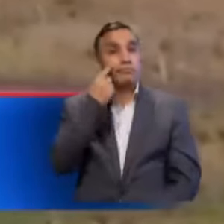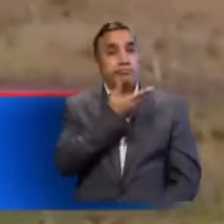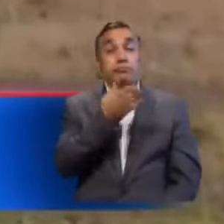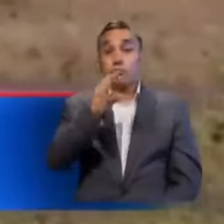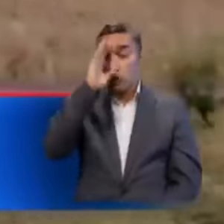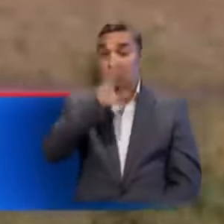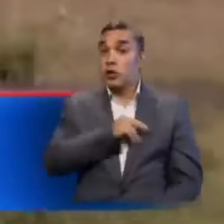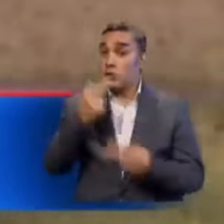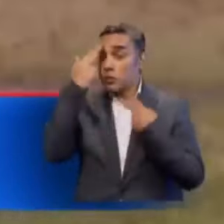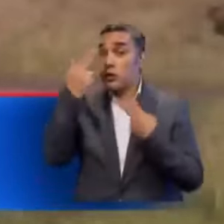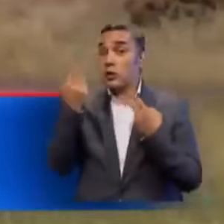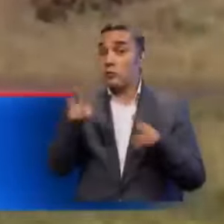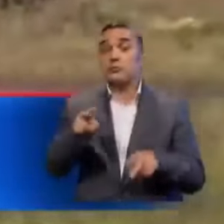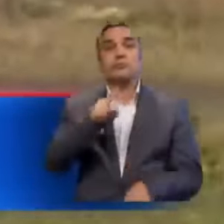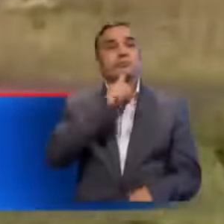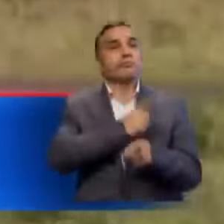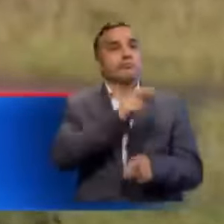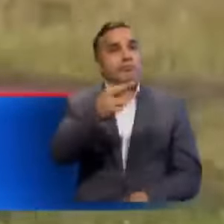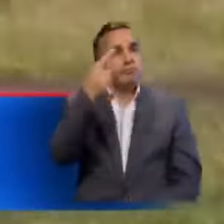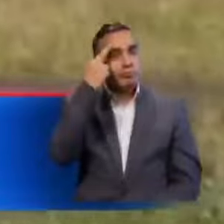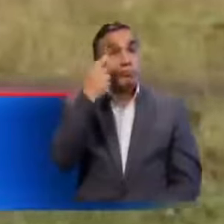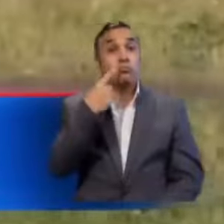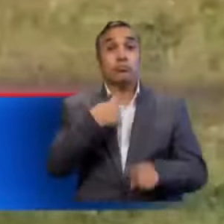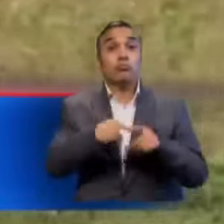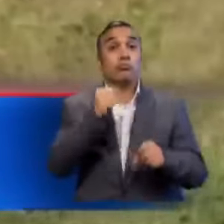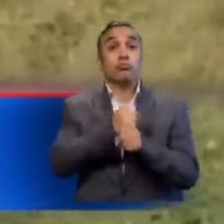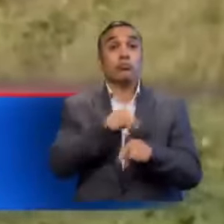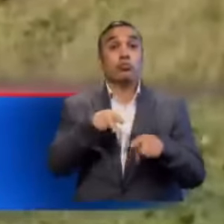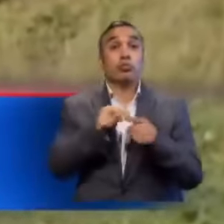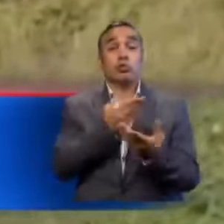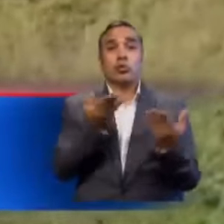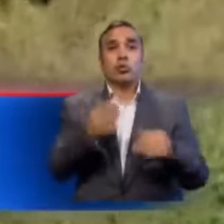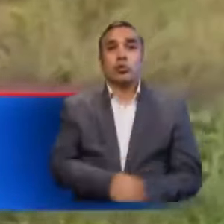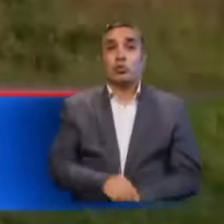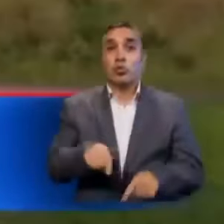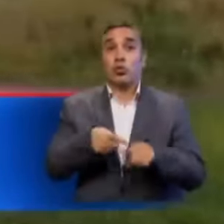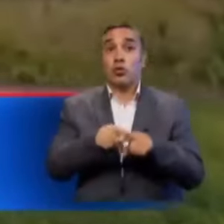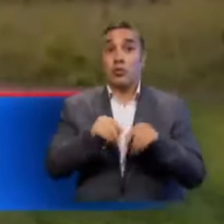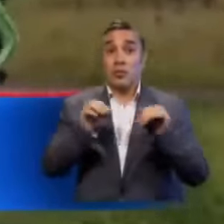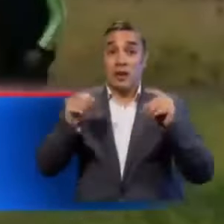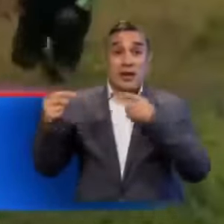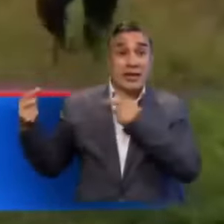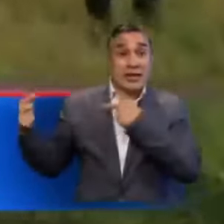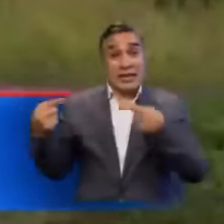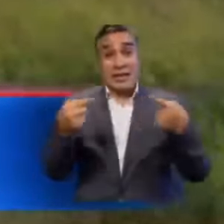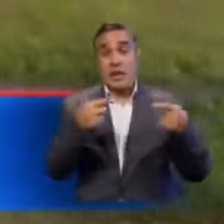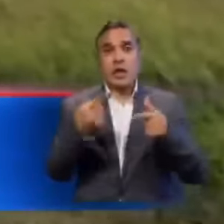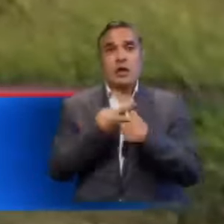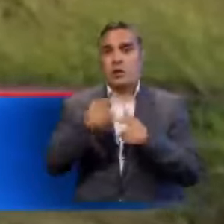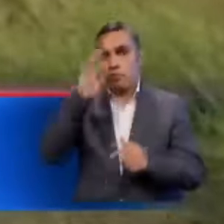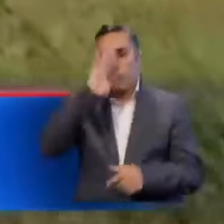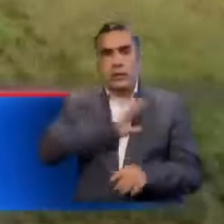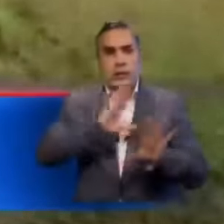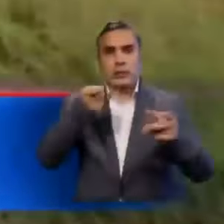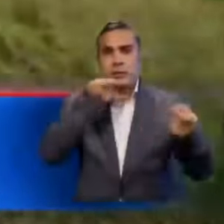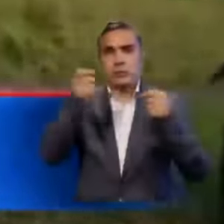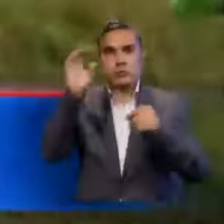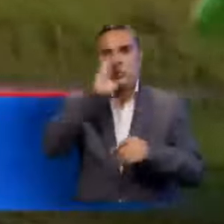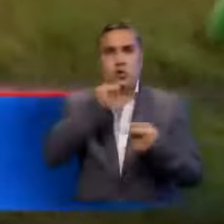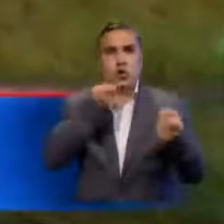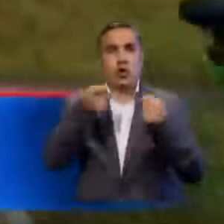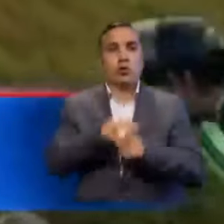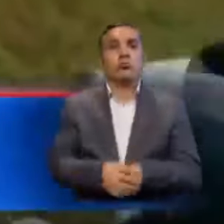policiales y militares, las imágenes, ¿eh? Así es, varios operativos que se iniciaron pues luego de estos amotinamientos para tratar un poco de controlar la situación,